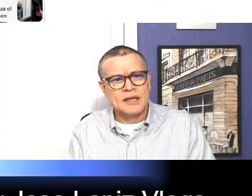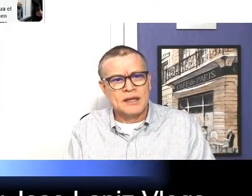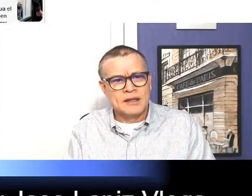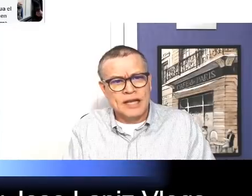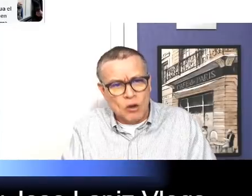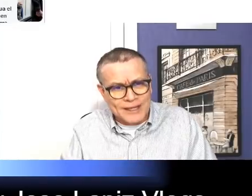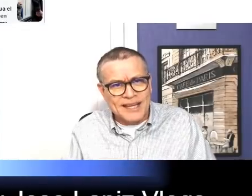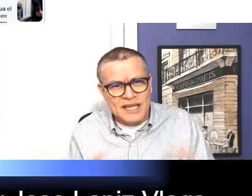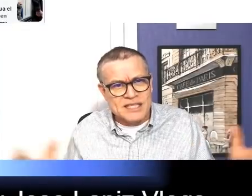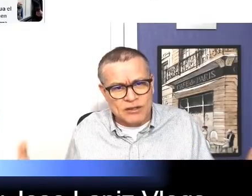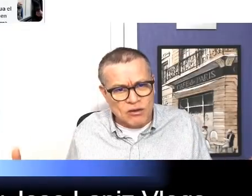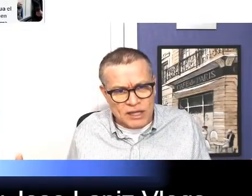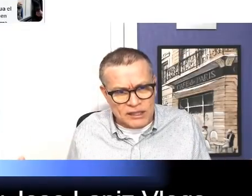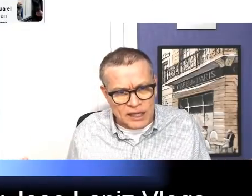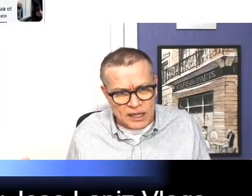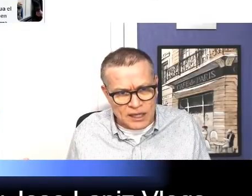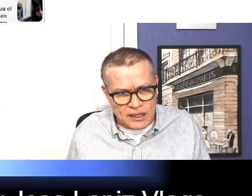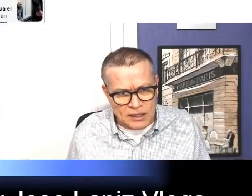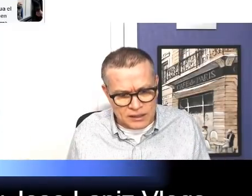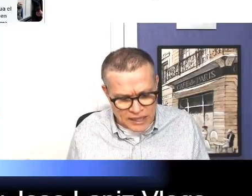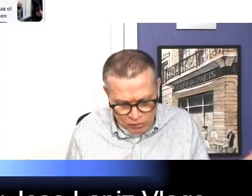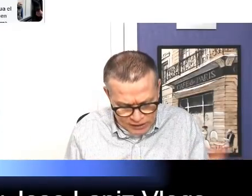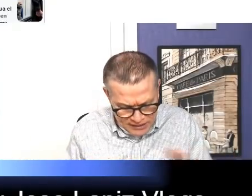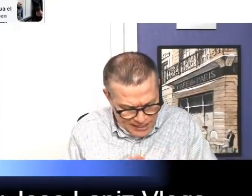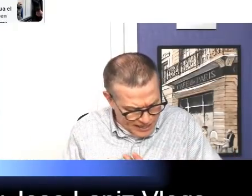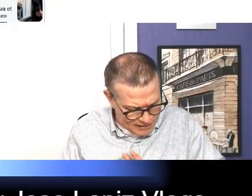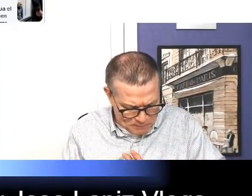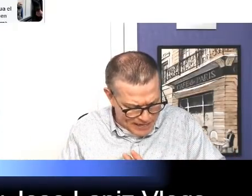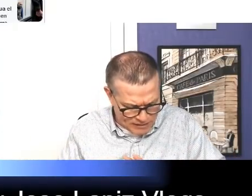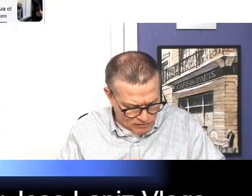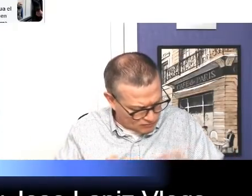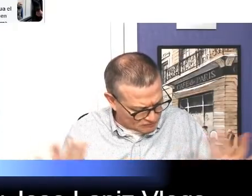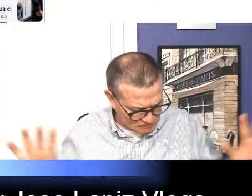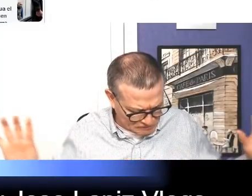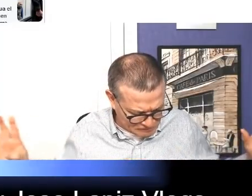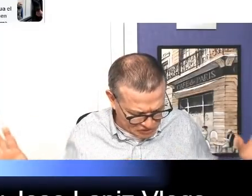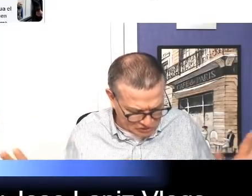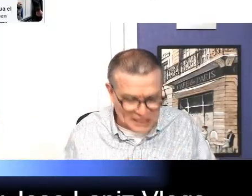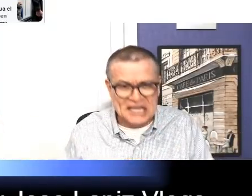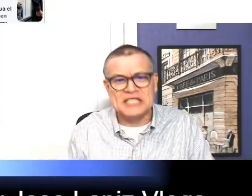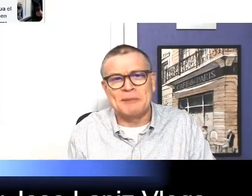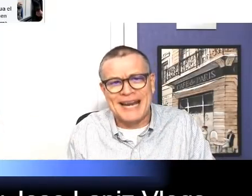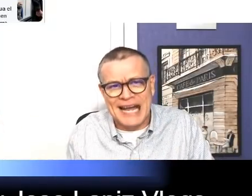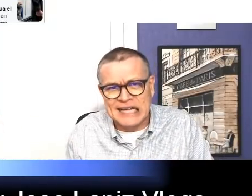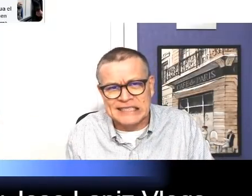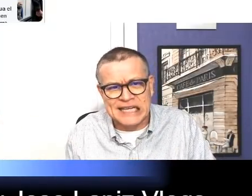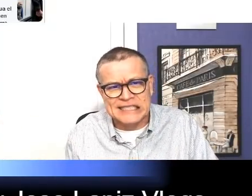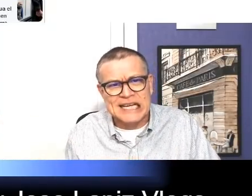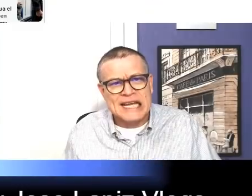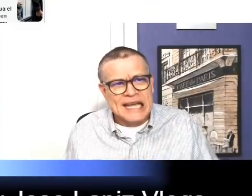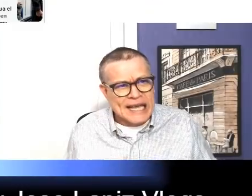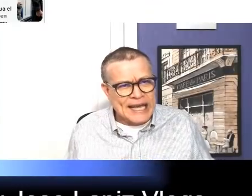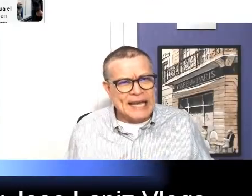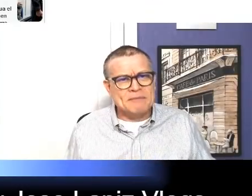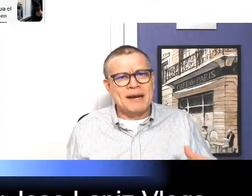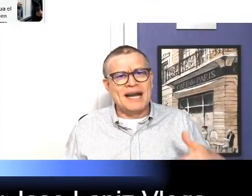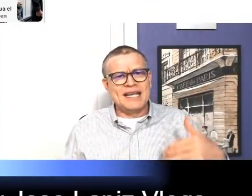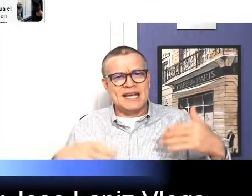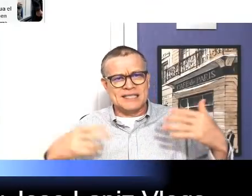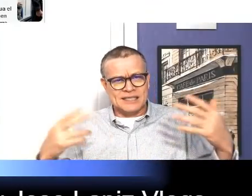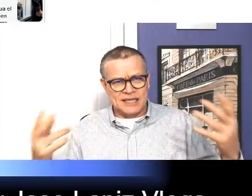de lo que dicen o de que carolina de plano no tiene esperanzas en